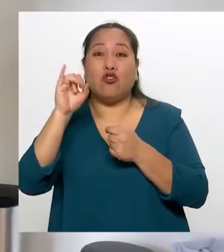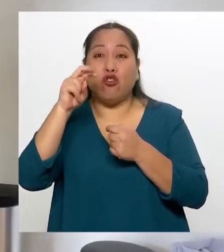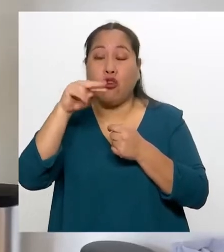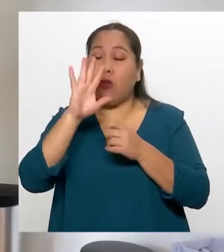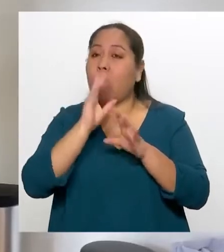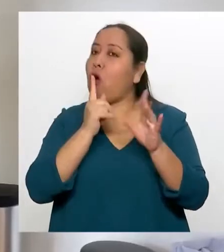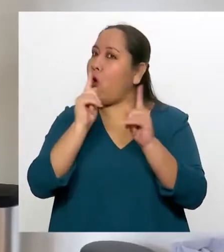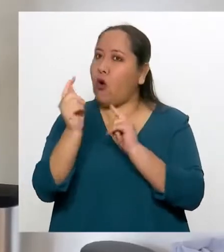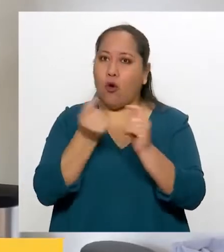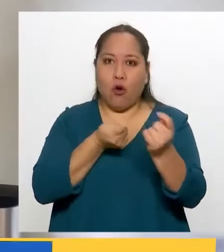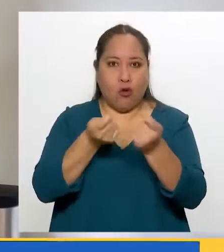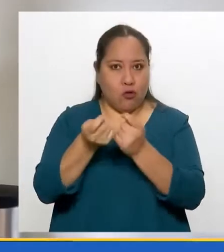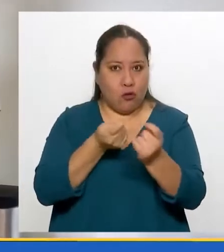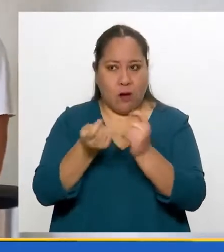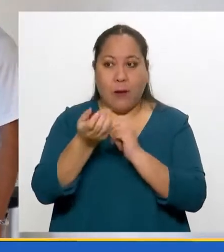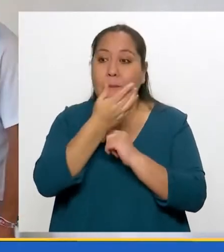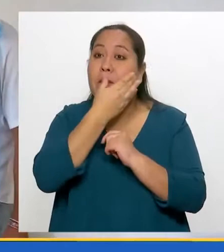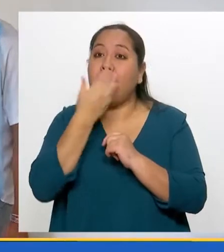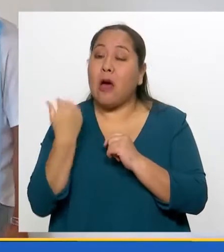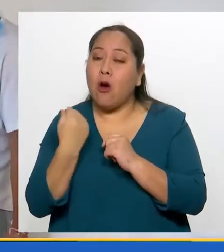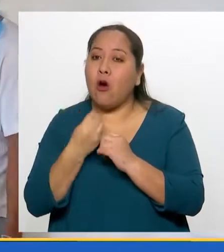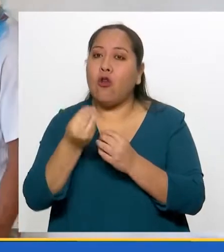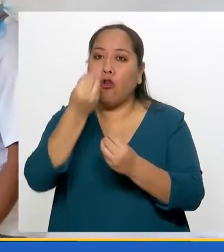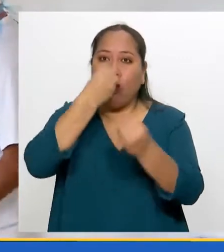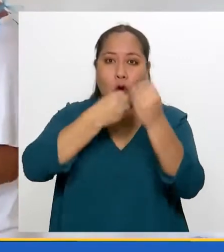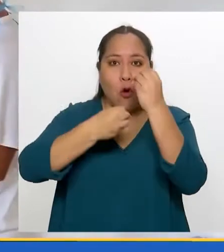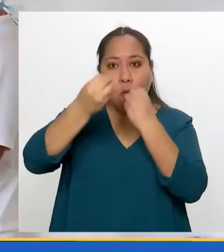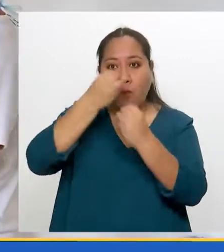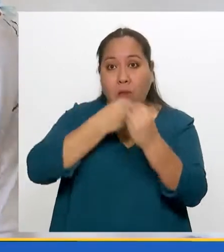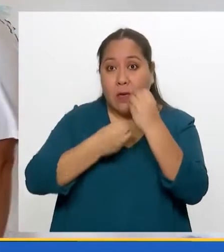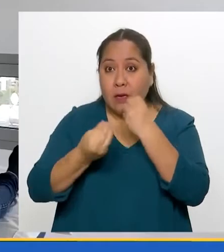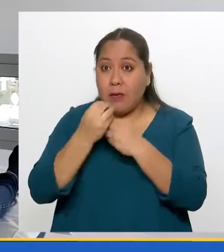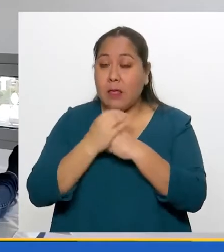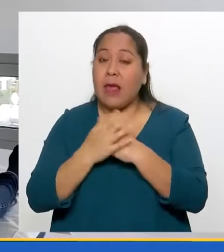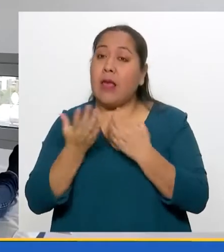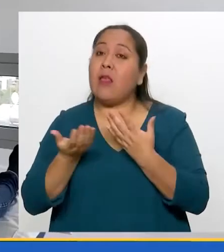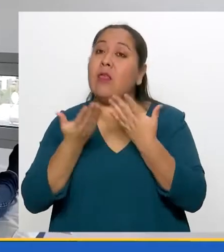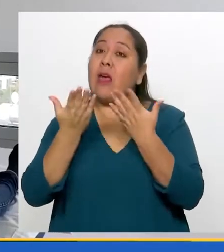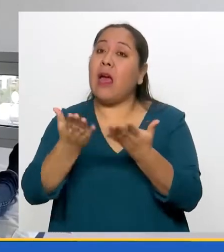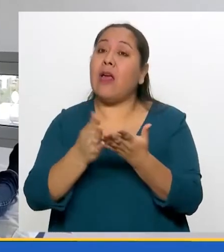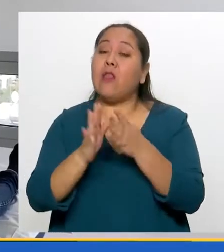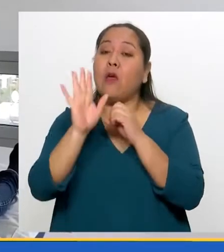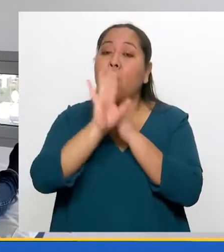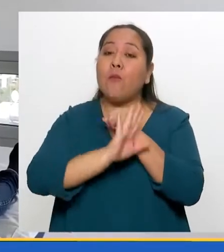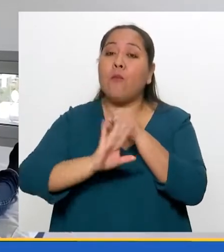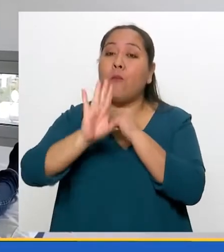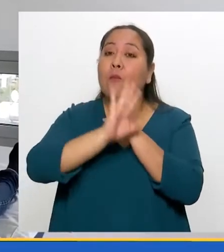presentan, a darle un mejor estado de nutrición, dándole inclusive